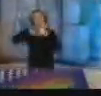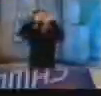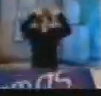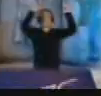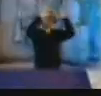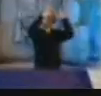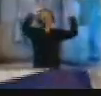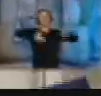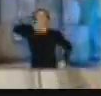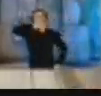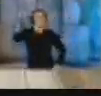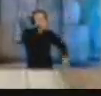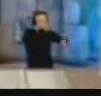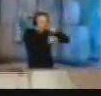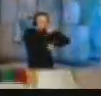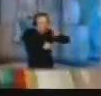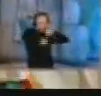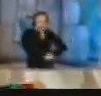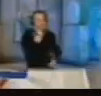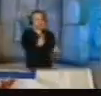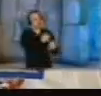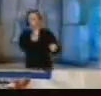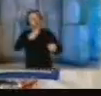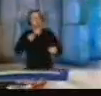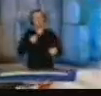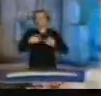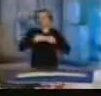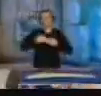me conformo con mi cliente la fija.